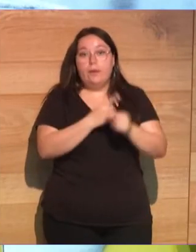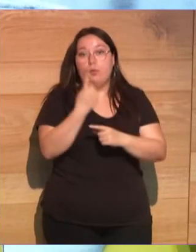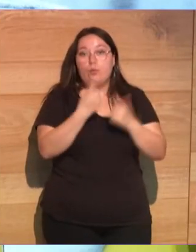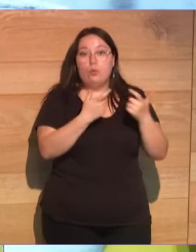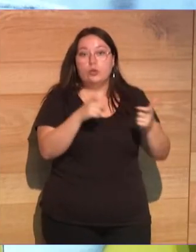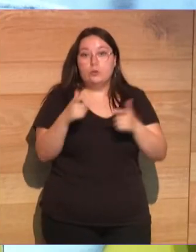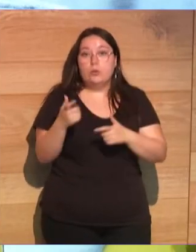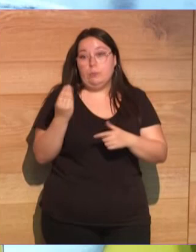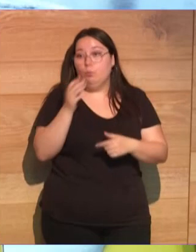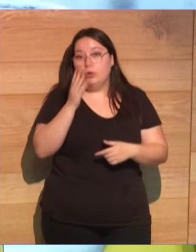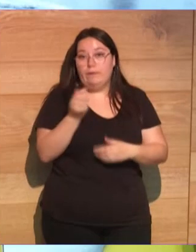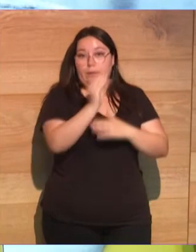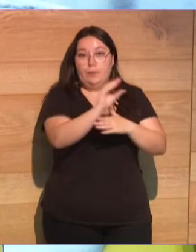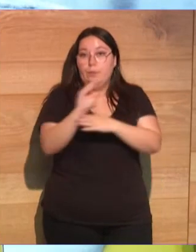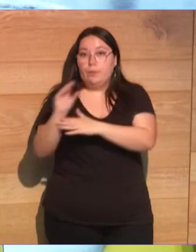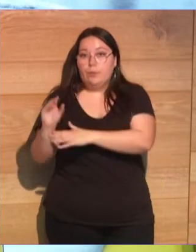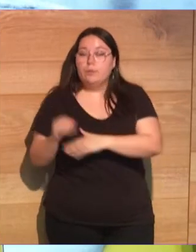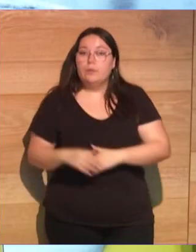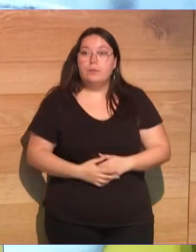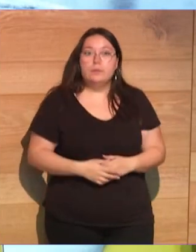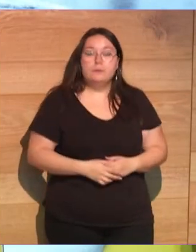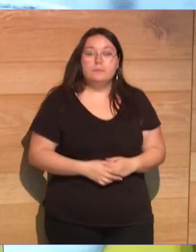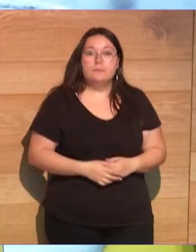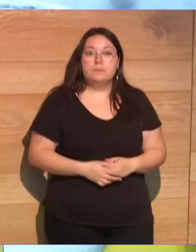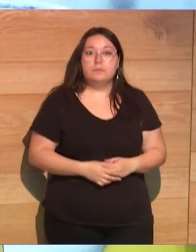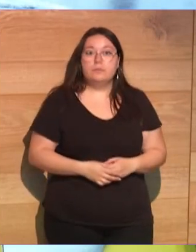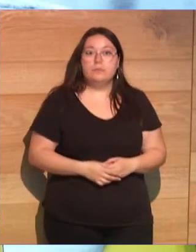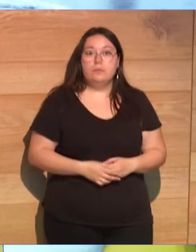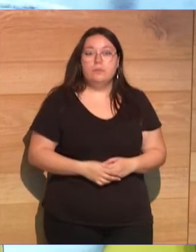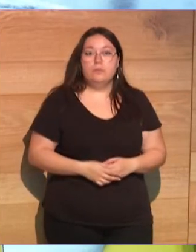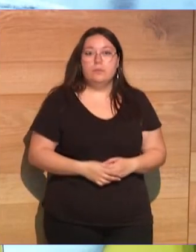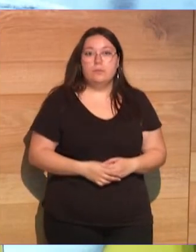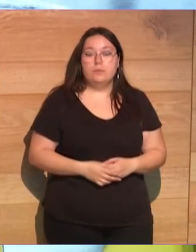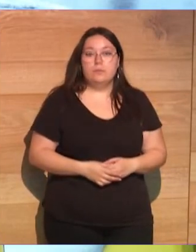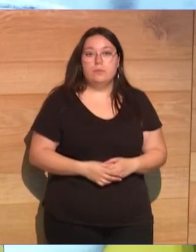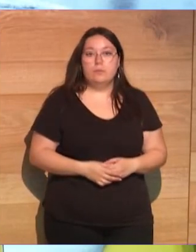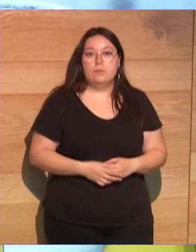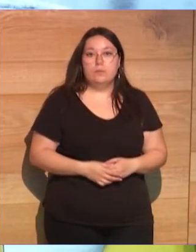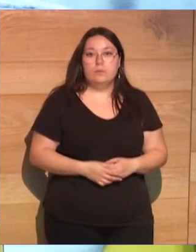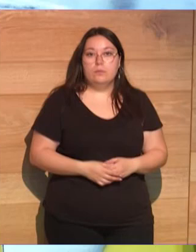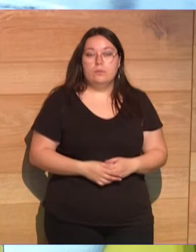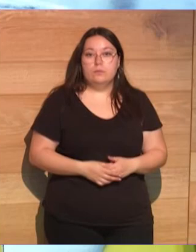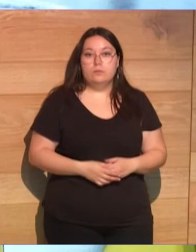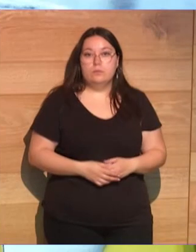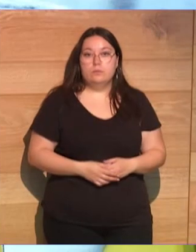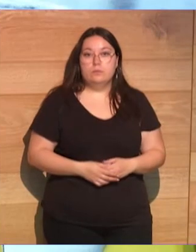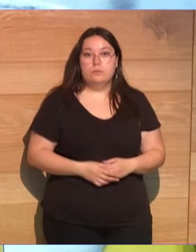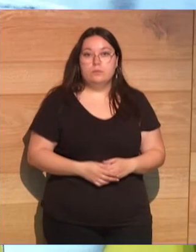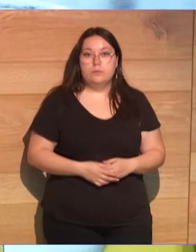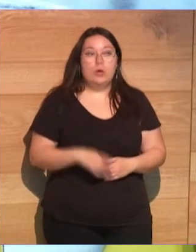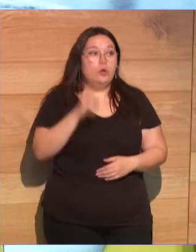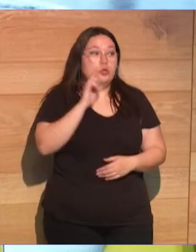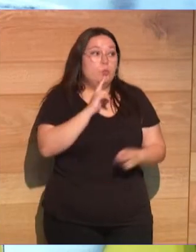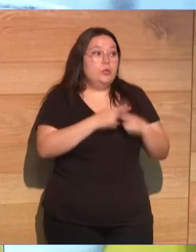los que van a invertir, pues que cada vez más se asocian los, no sé cómo se